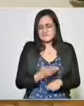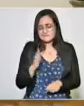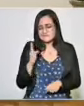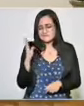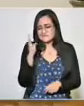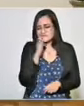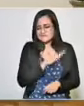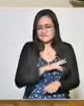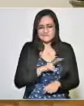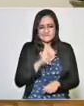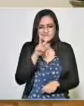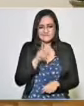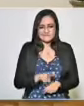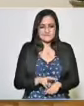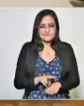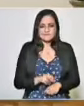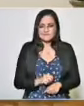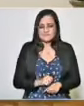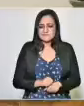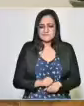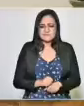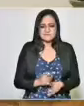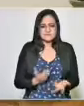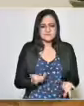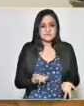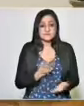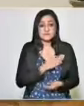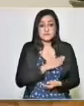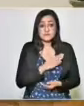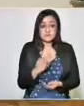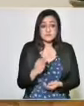¿Sí? Y, bueno,